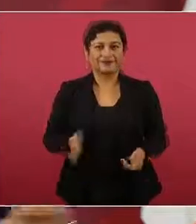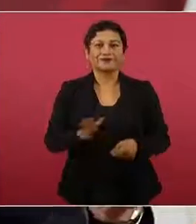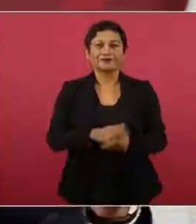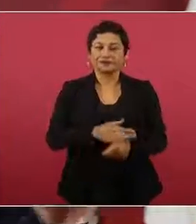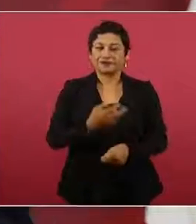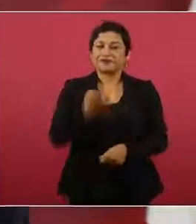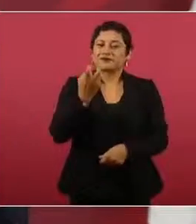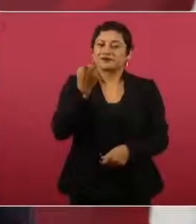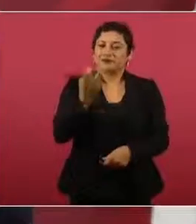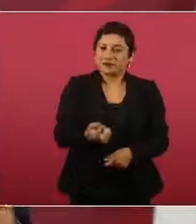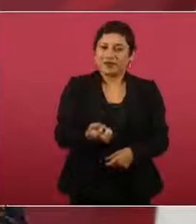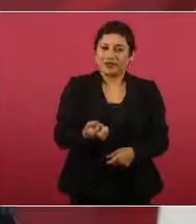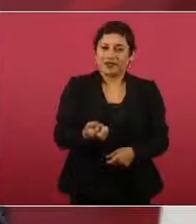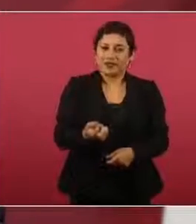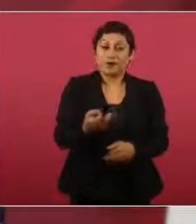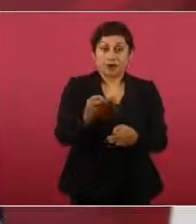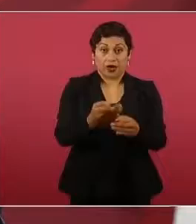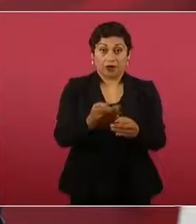aunque ya no hay